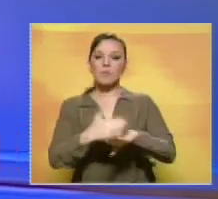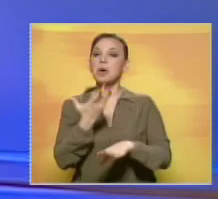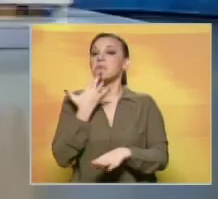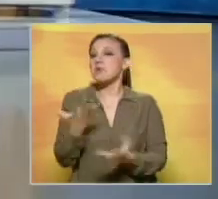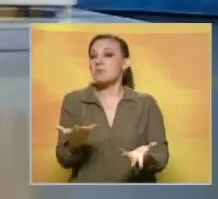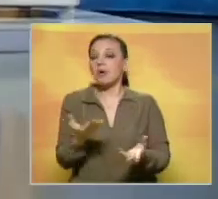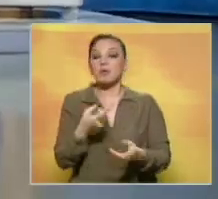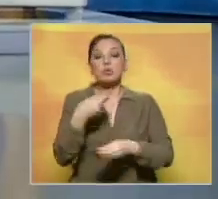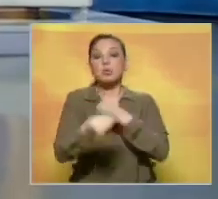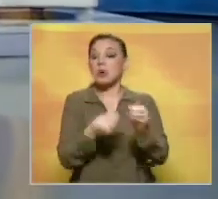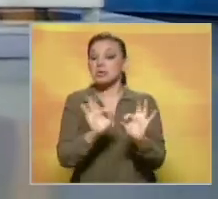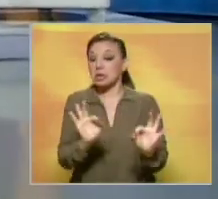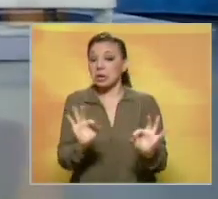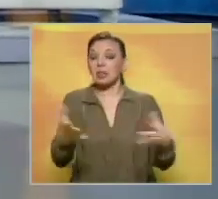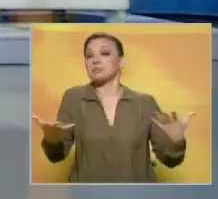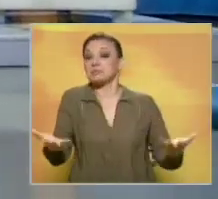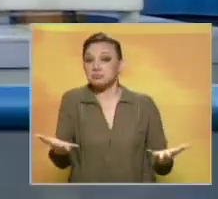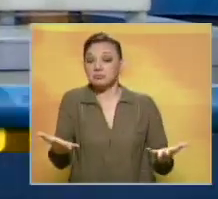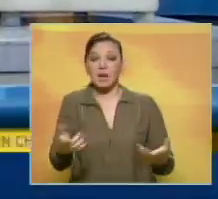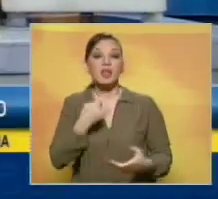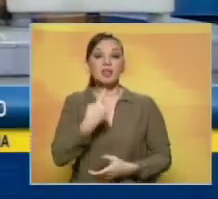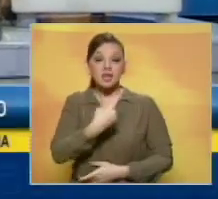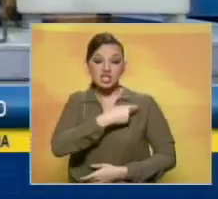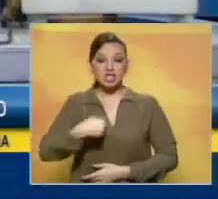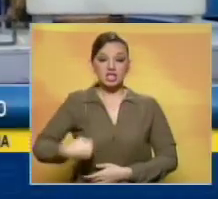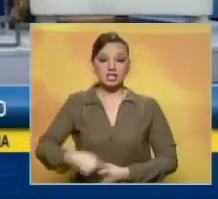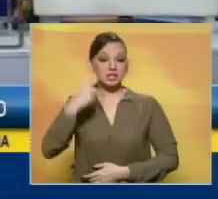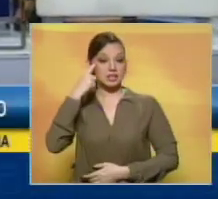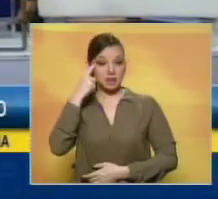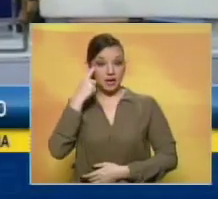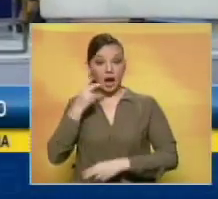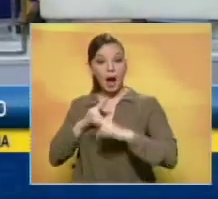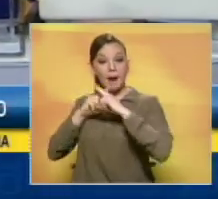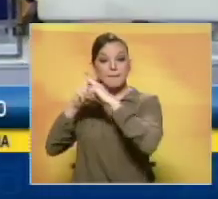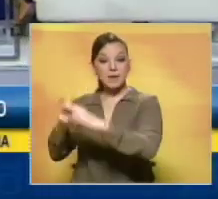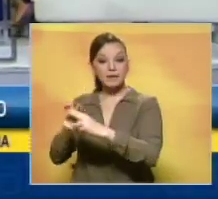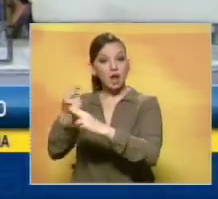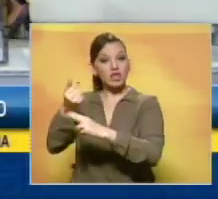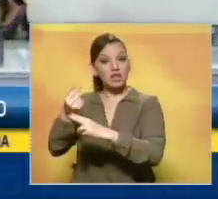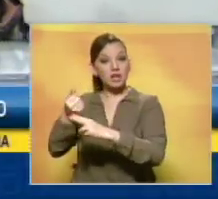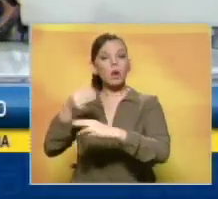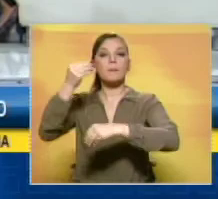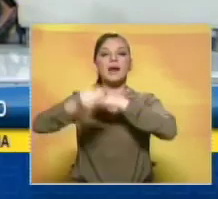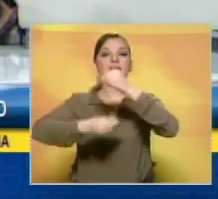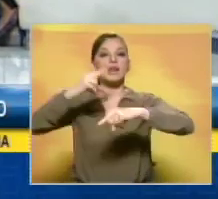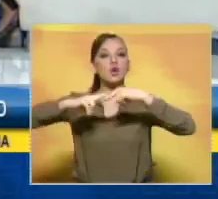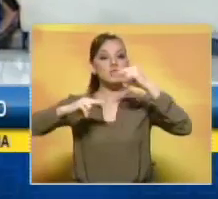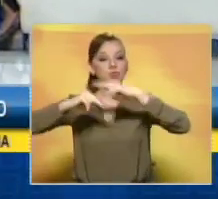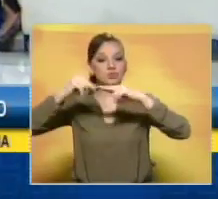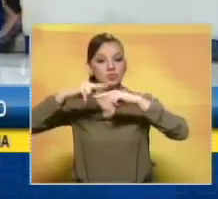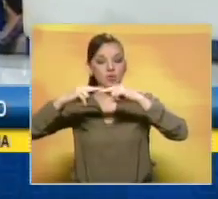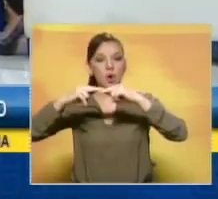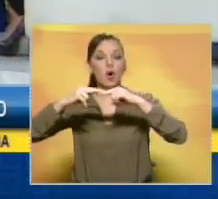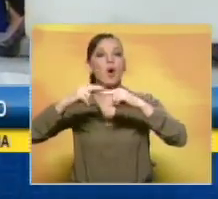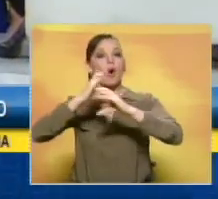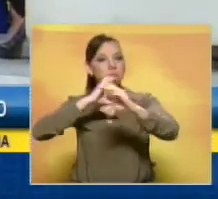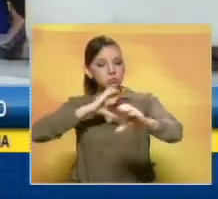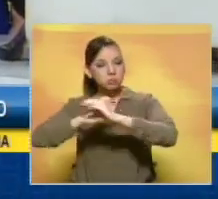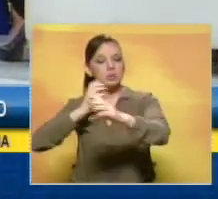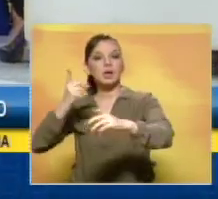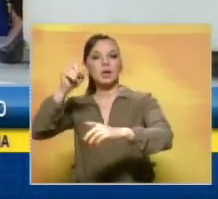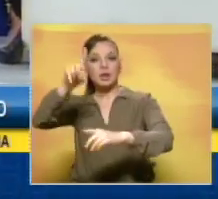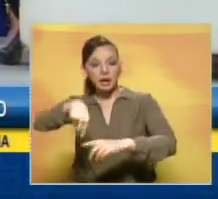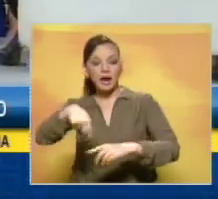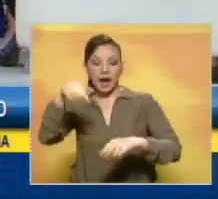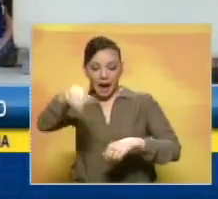efecto. Explicó que China ha prestado una importante suma de dinero destinado a la construcción de obras de transporte e infraestructura